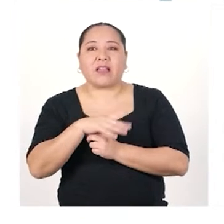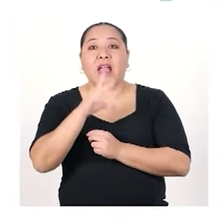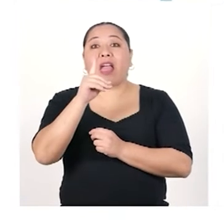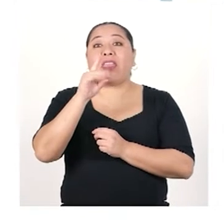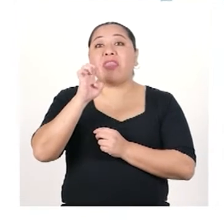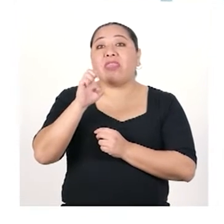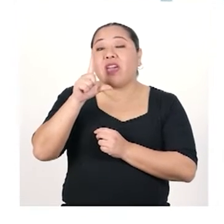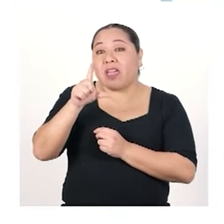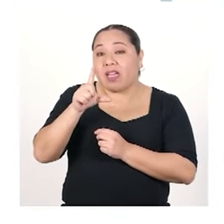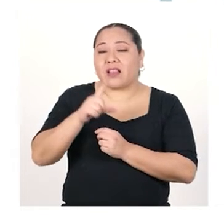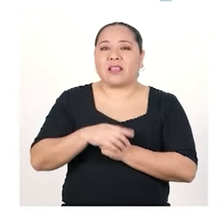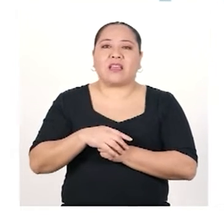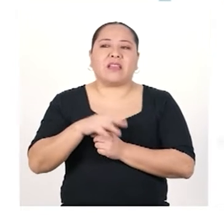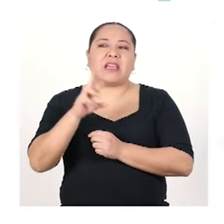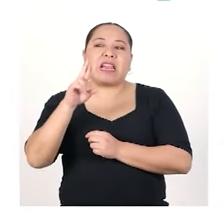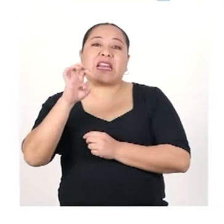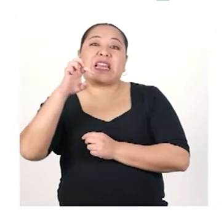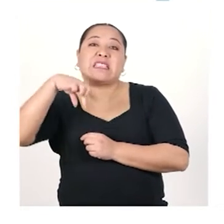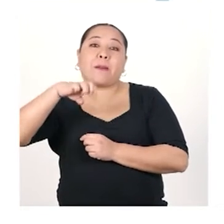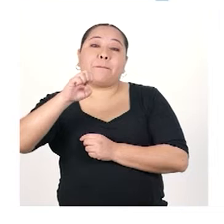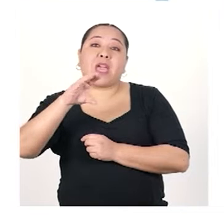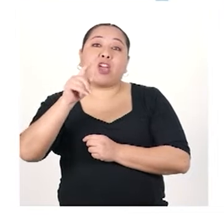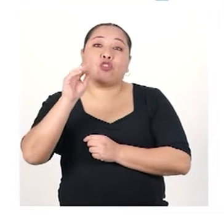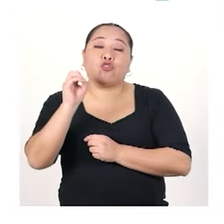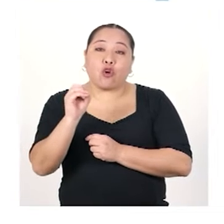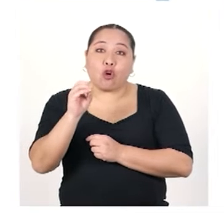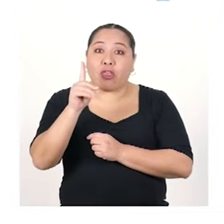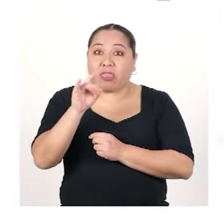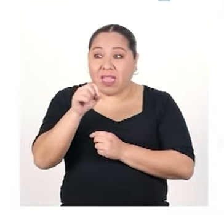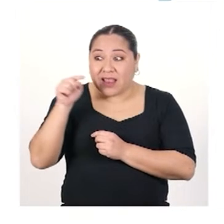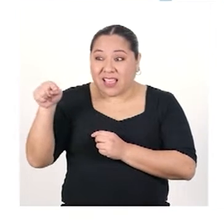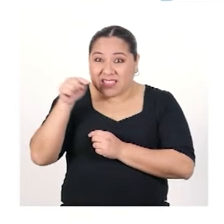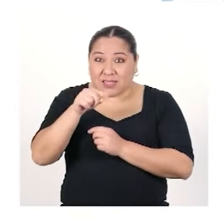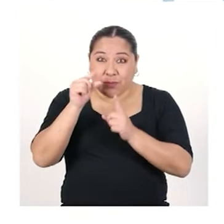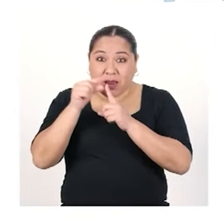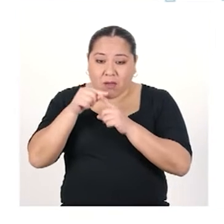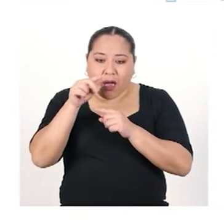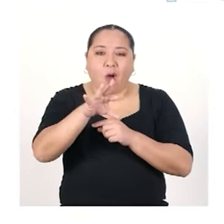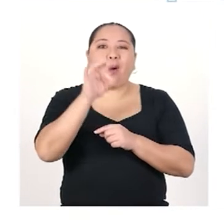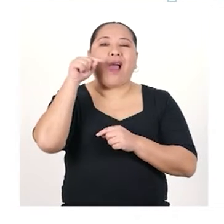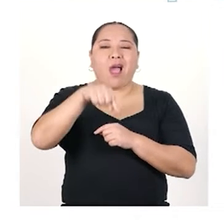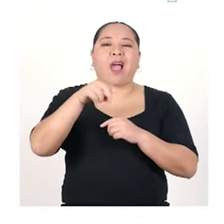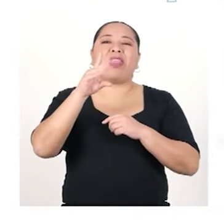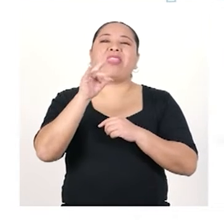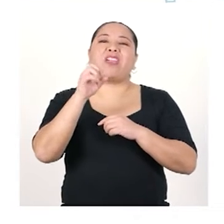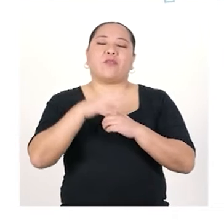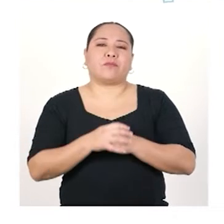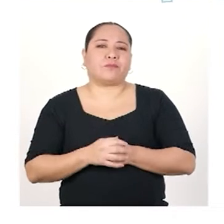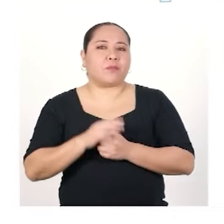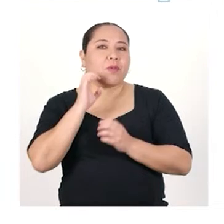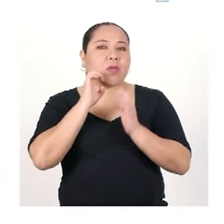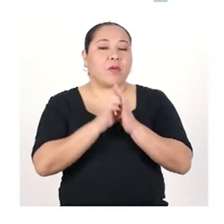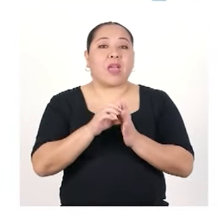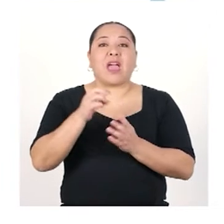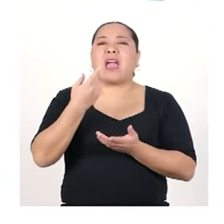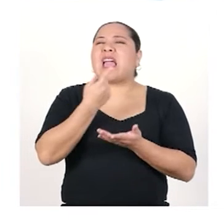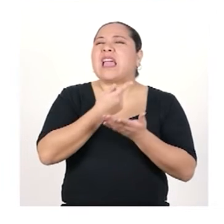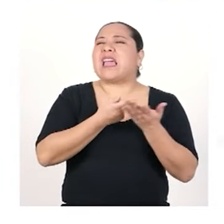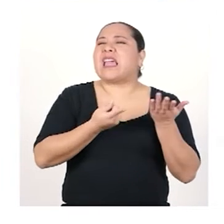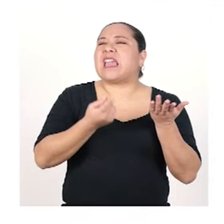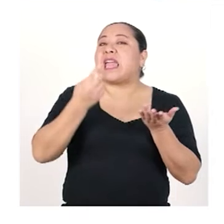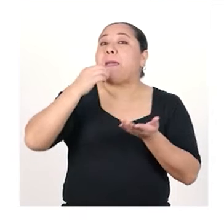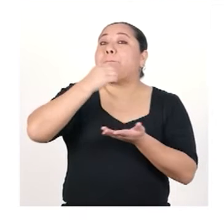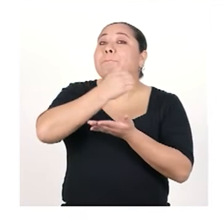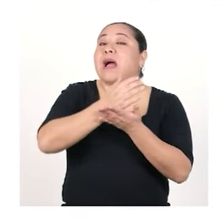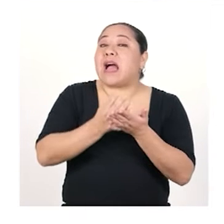de, del, respecto de, entre otros. Veamos un ejemplo. ¿Qué parte de 36